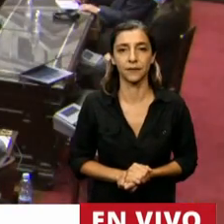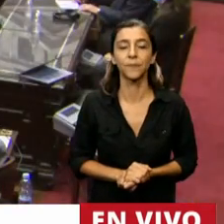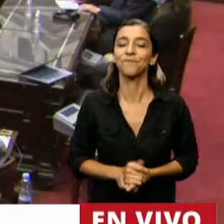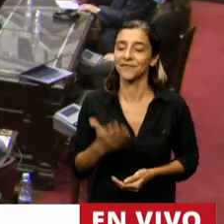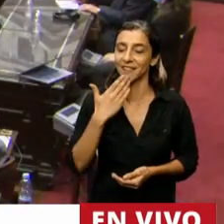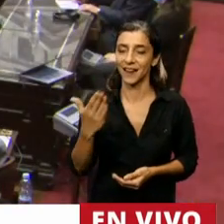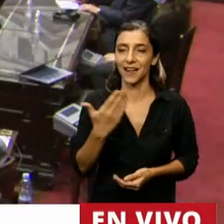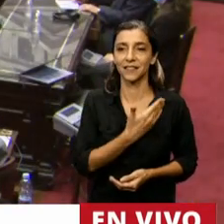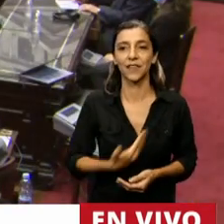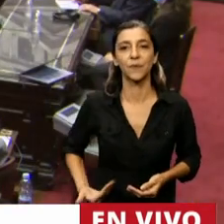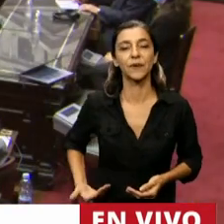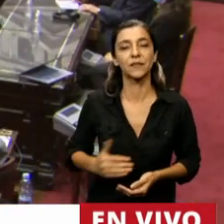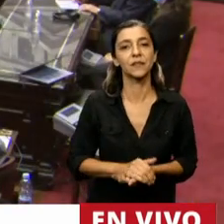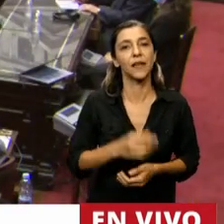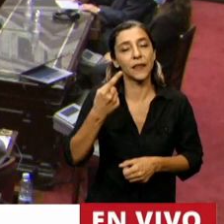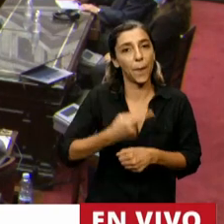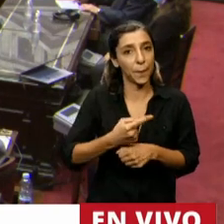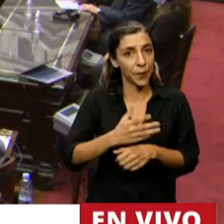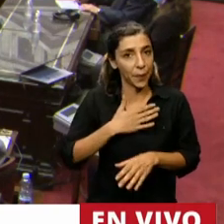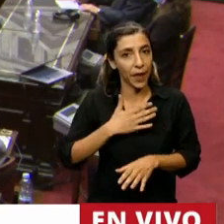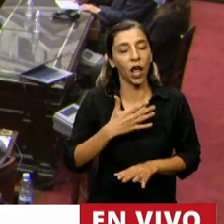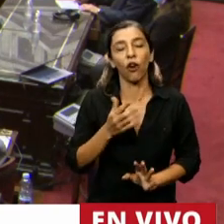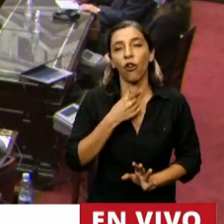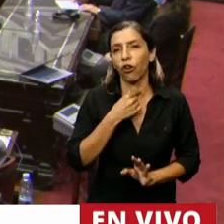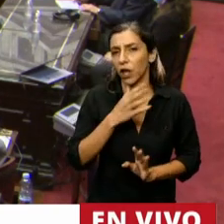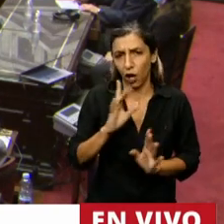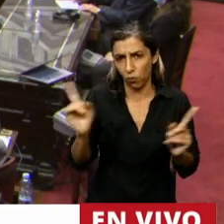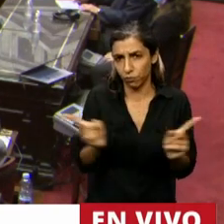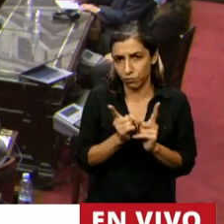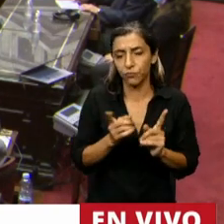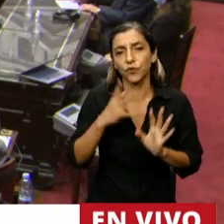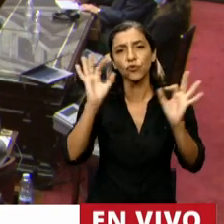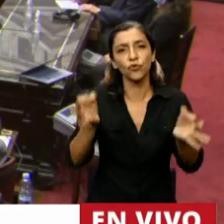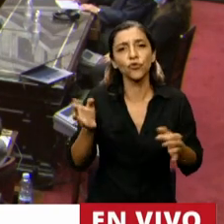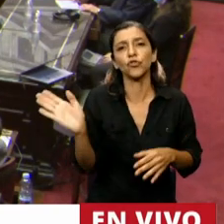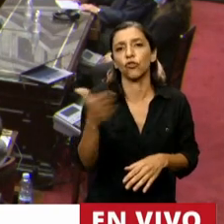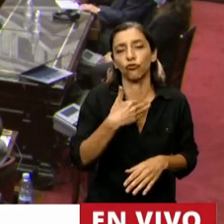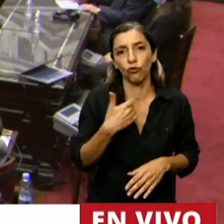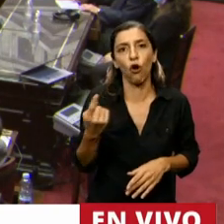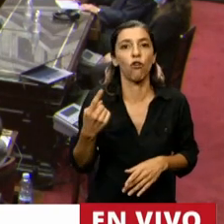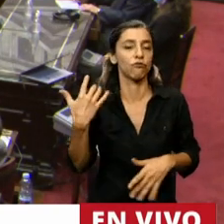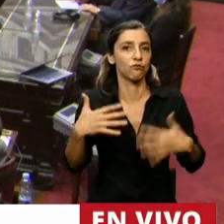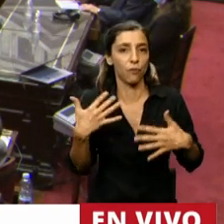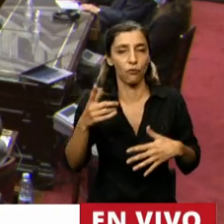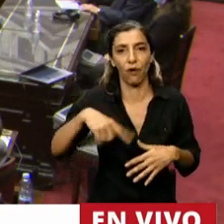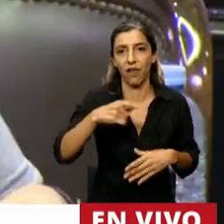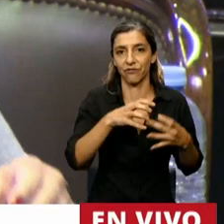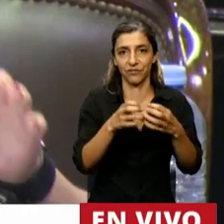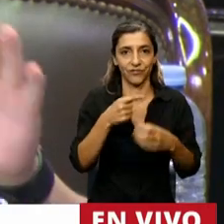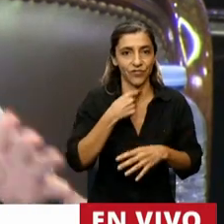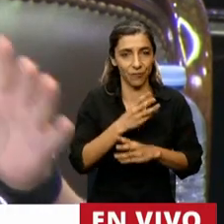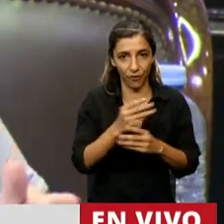Sí, gracias, señor presidente. Primero voy a tratar de ser muy breve porque sé que todos estamos con el apuro de terminar la